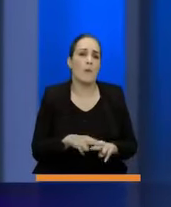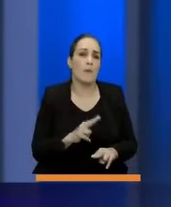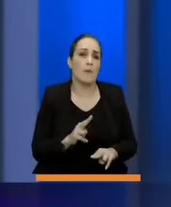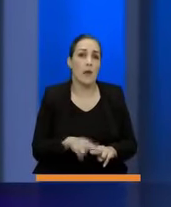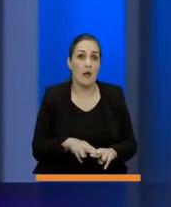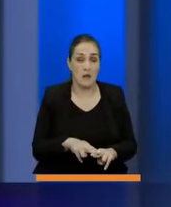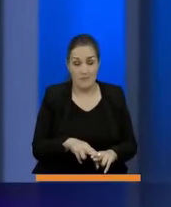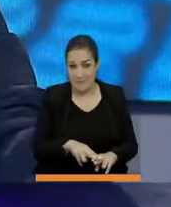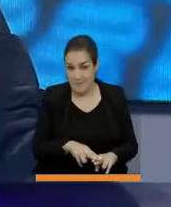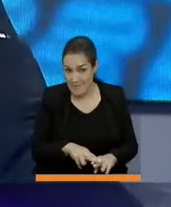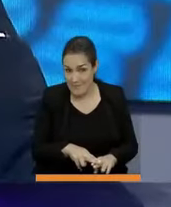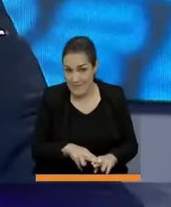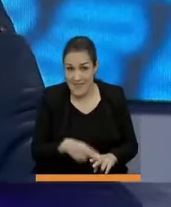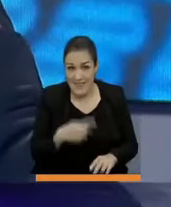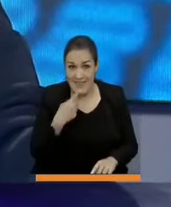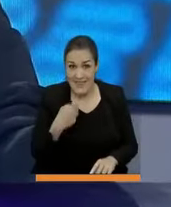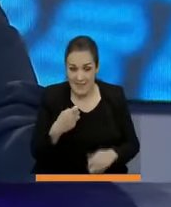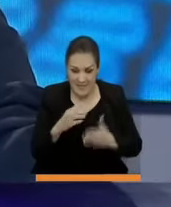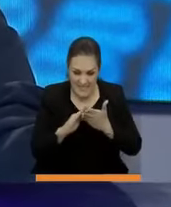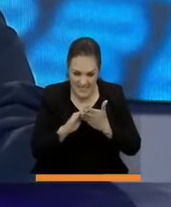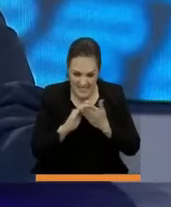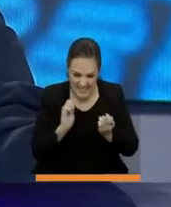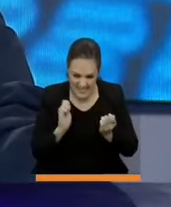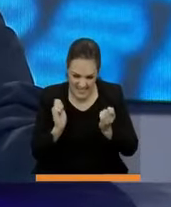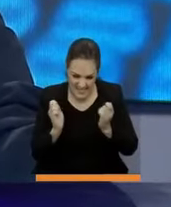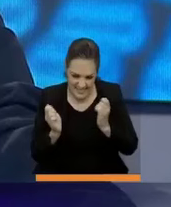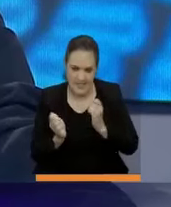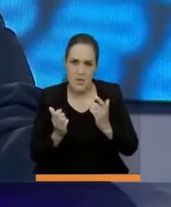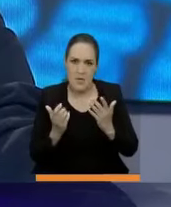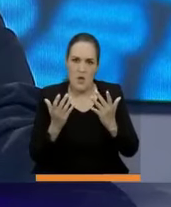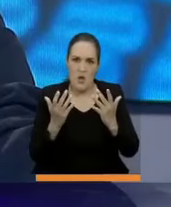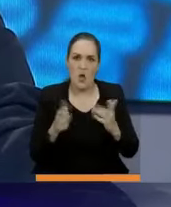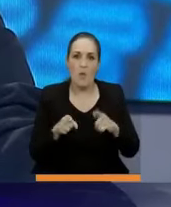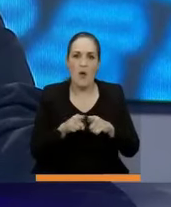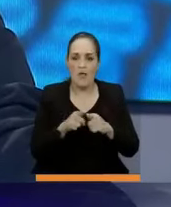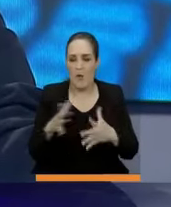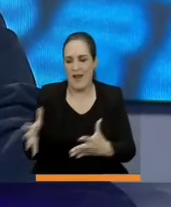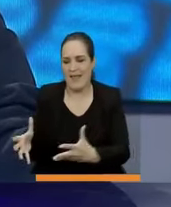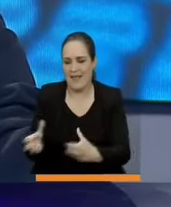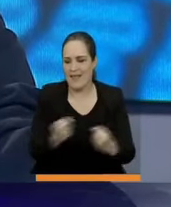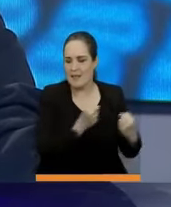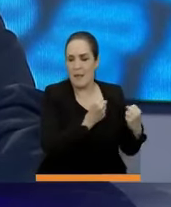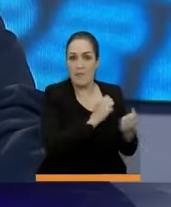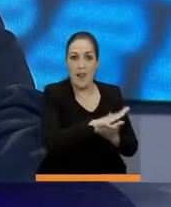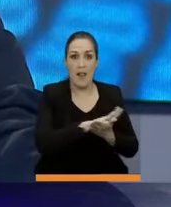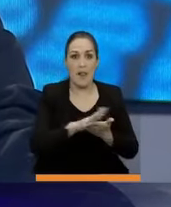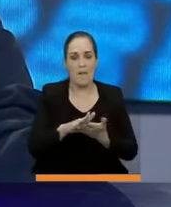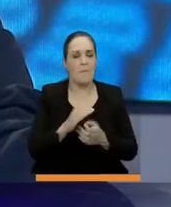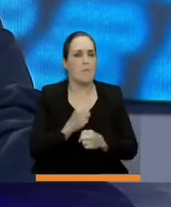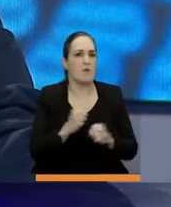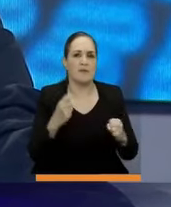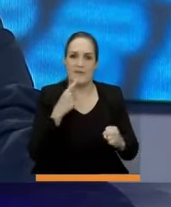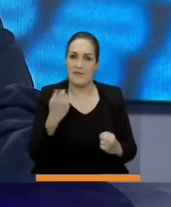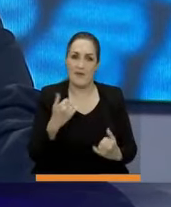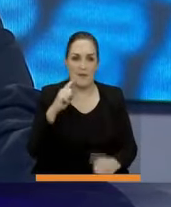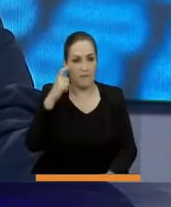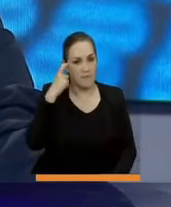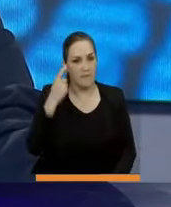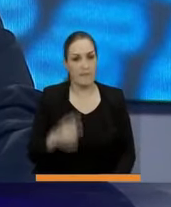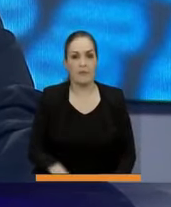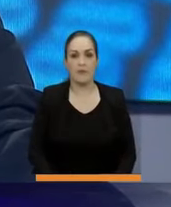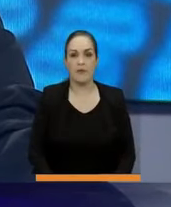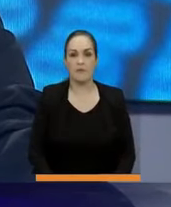y sacarlo es, digamos, la gran disputa que hoy tiene el gobierno nacional en materia de corrupción. Hablemos ahora sobre